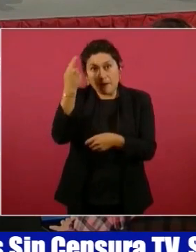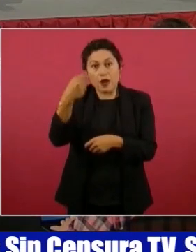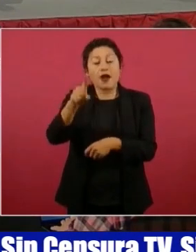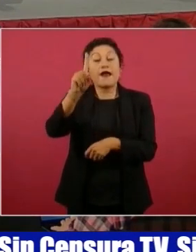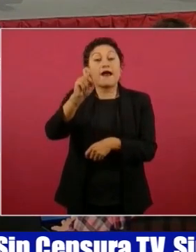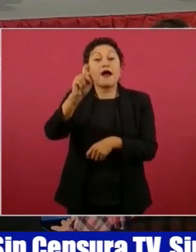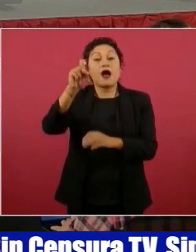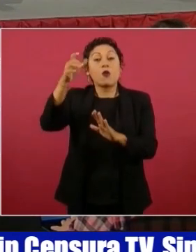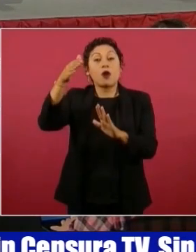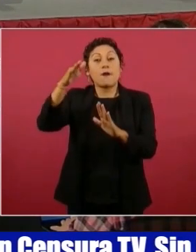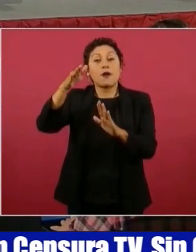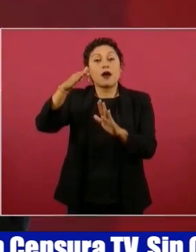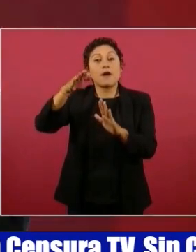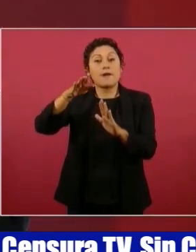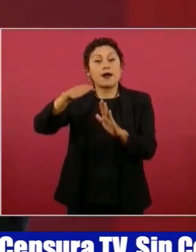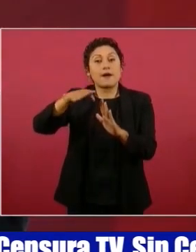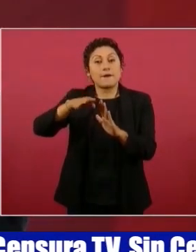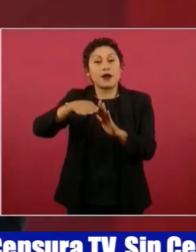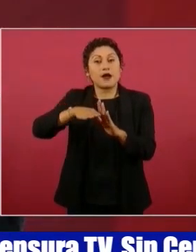en promedio